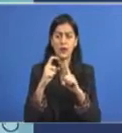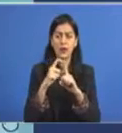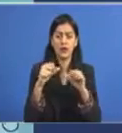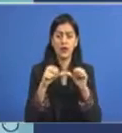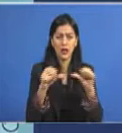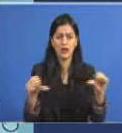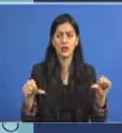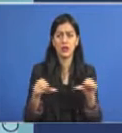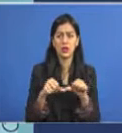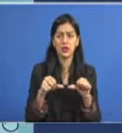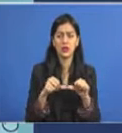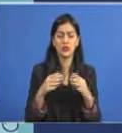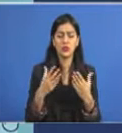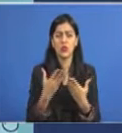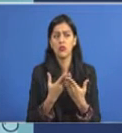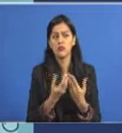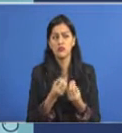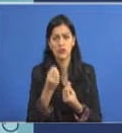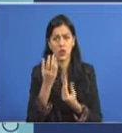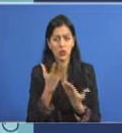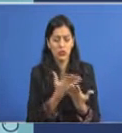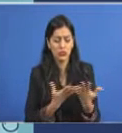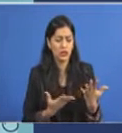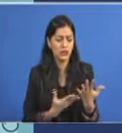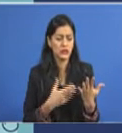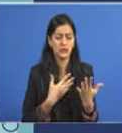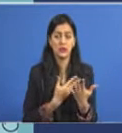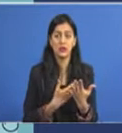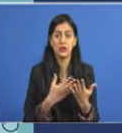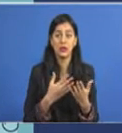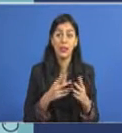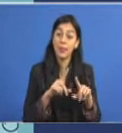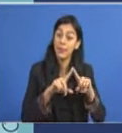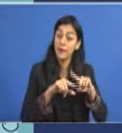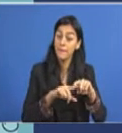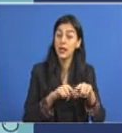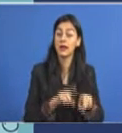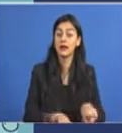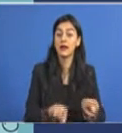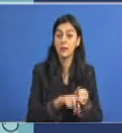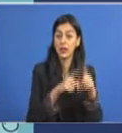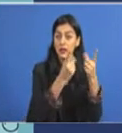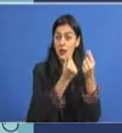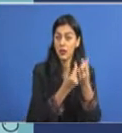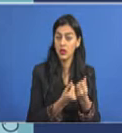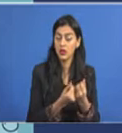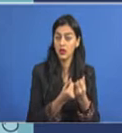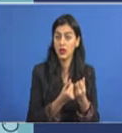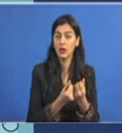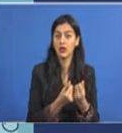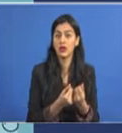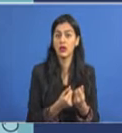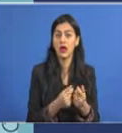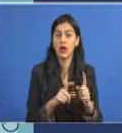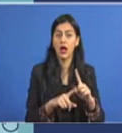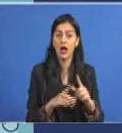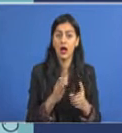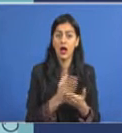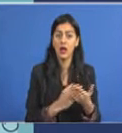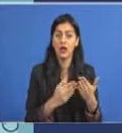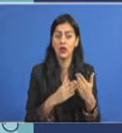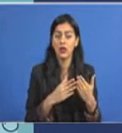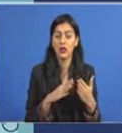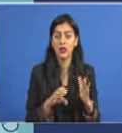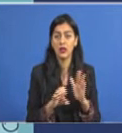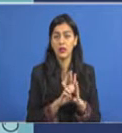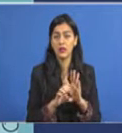contenido y le va a tener una gran cantidad de herramientas que, dependiendo del presupuesto, algunas tienen más funcionalidades que otras. O, si quiere algo mucho